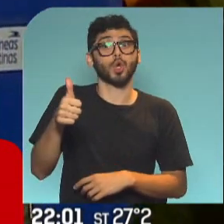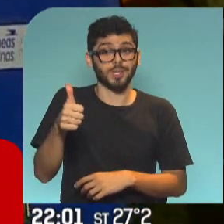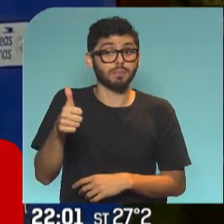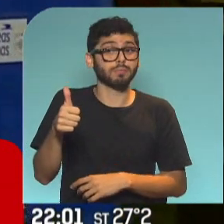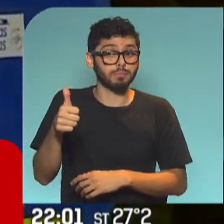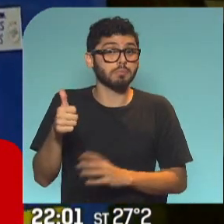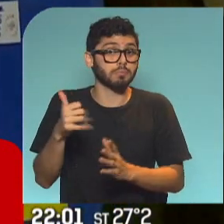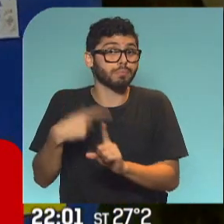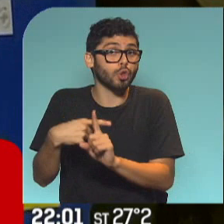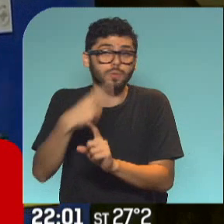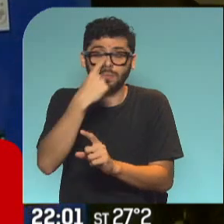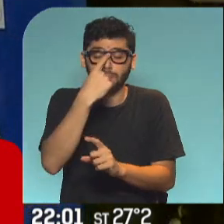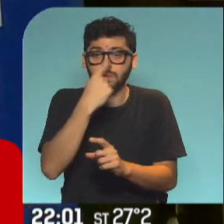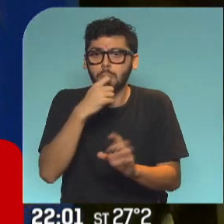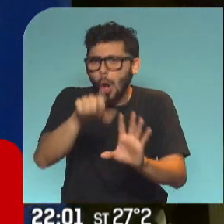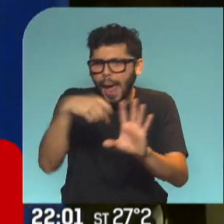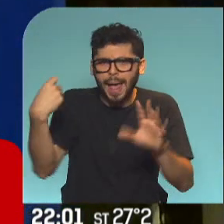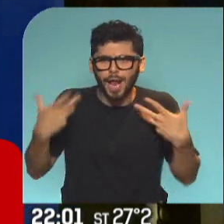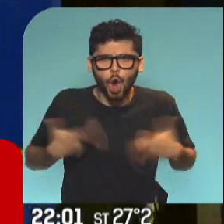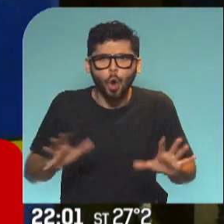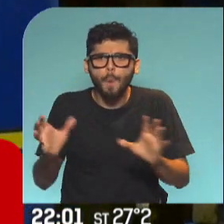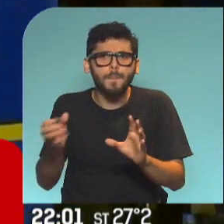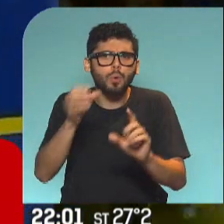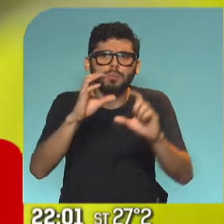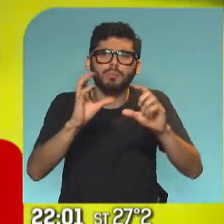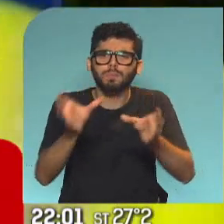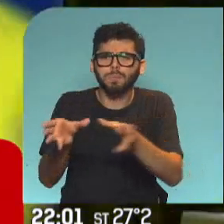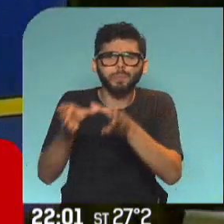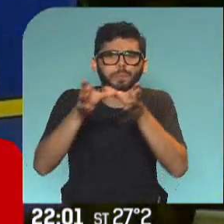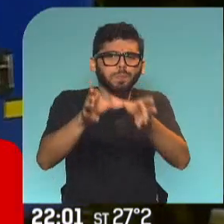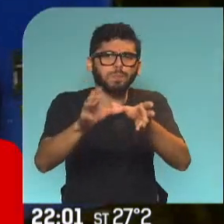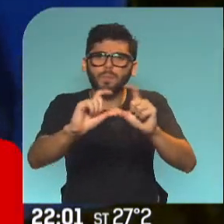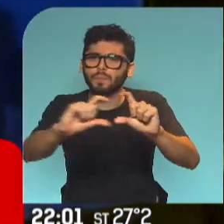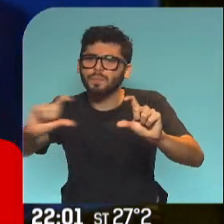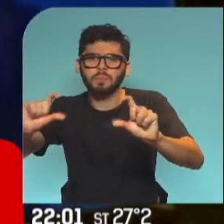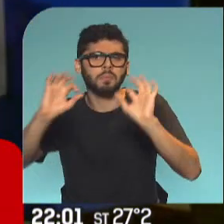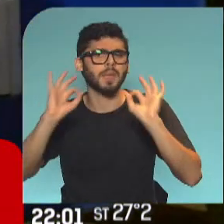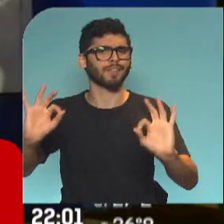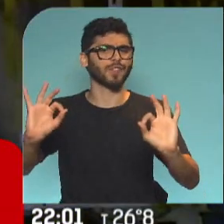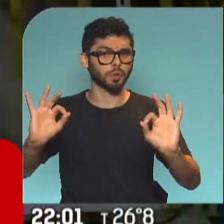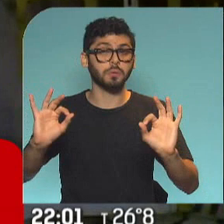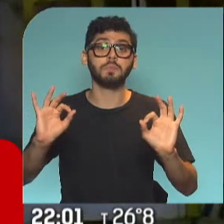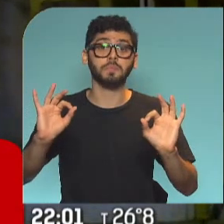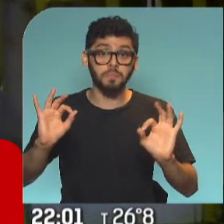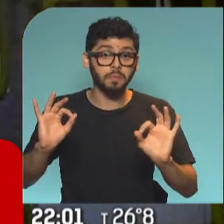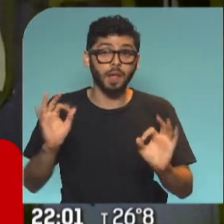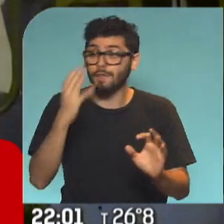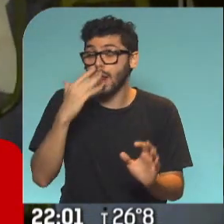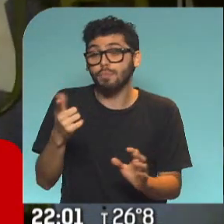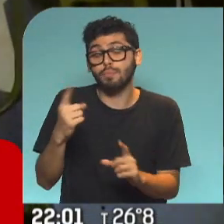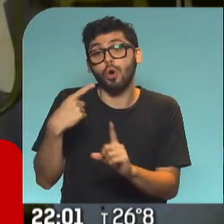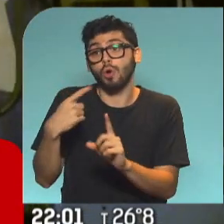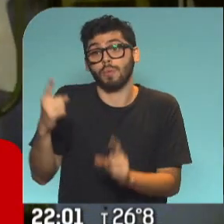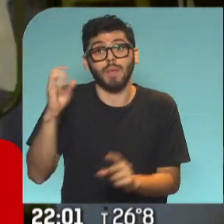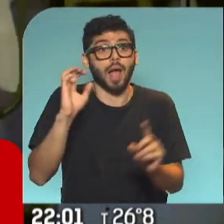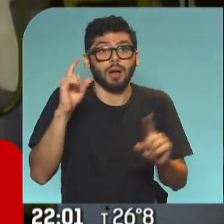suministrar también en una heladera común, se puede conservar en una heladera común. Así que de alguna manera termina siendo una ventaja